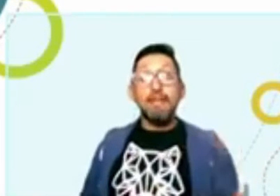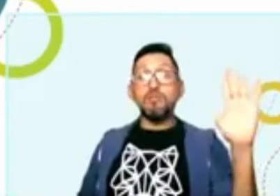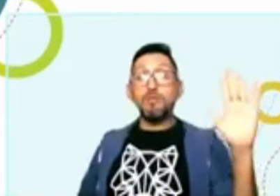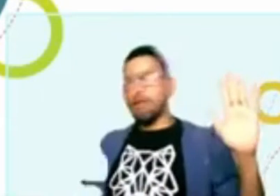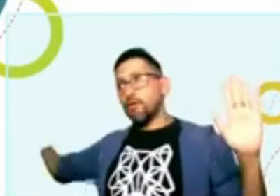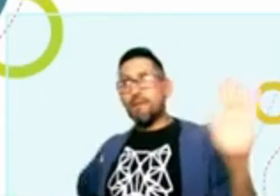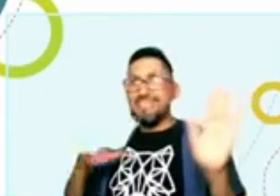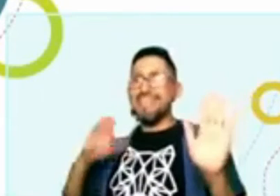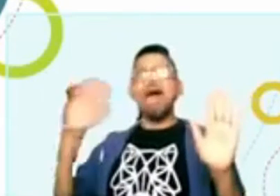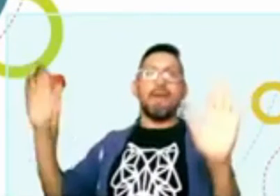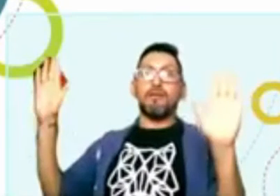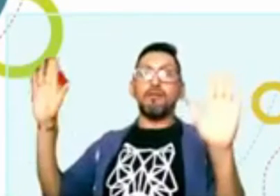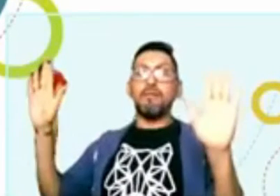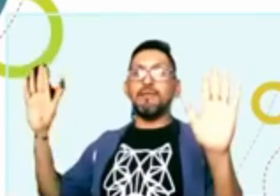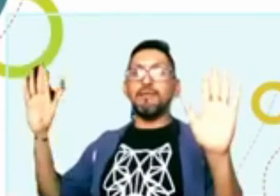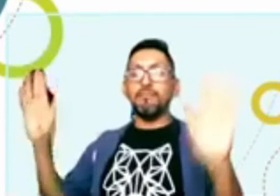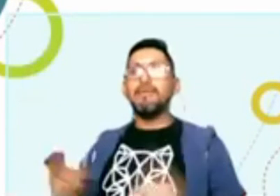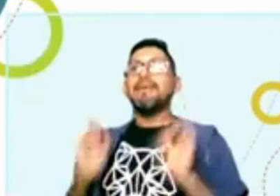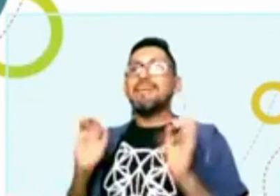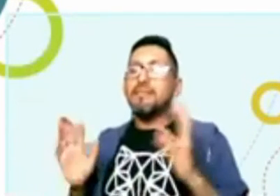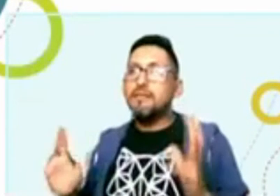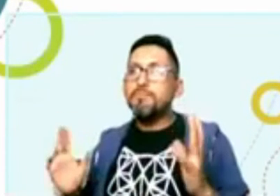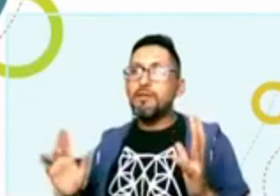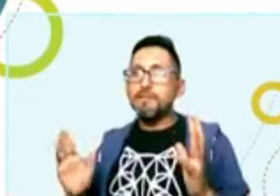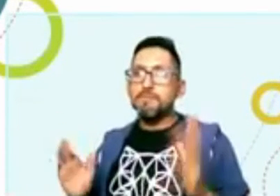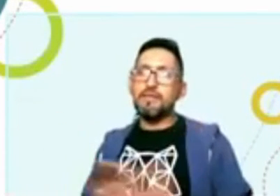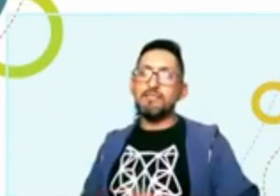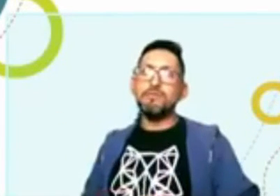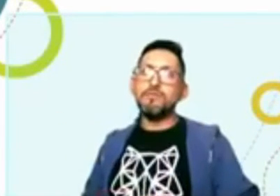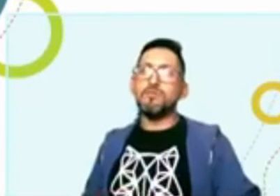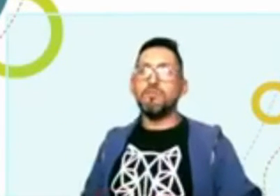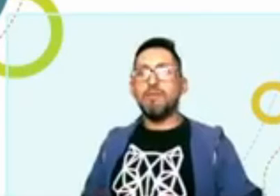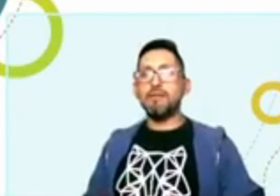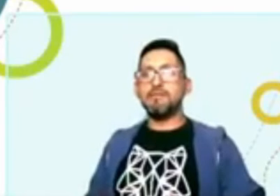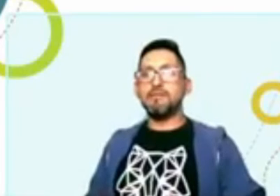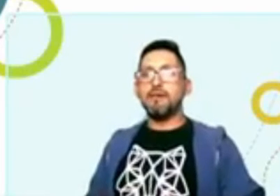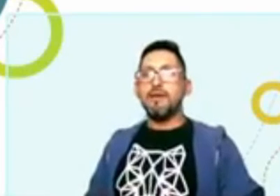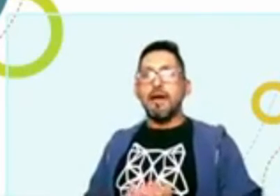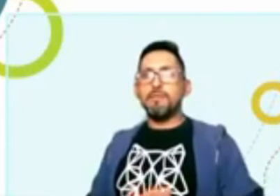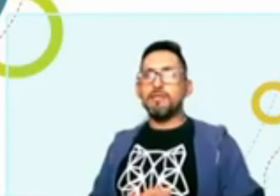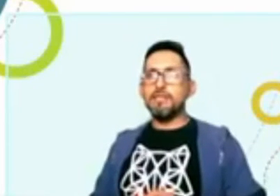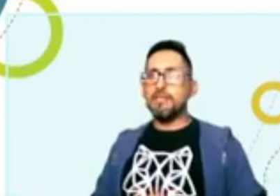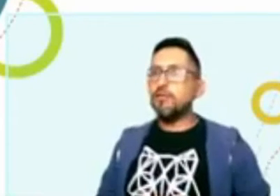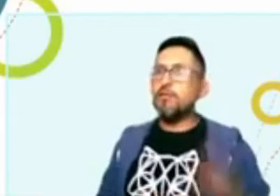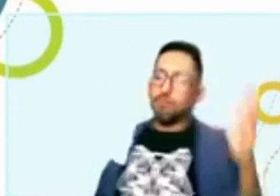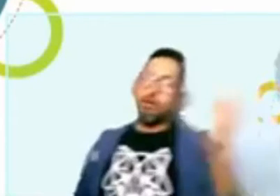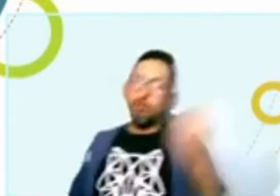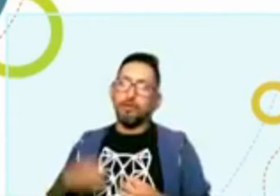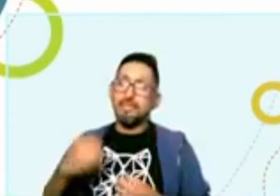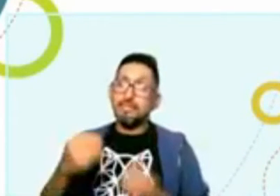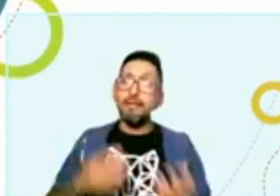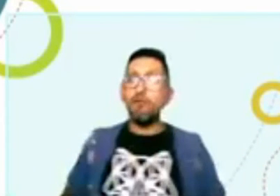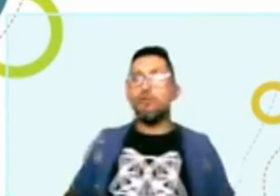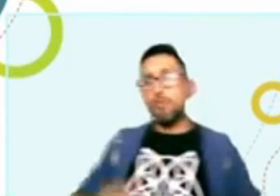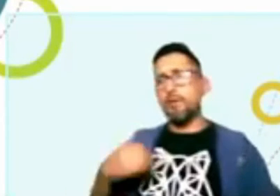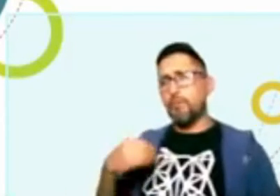mi negocio, pero que va a ser amigable con el ambiente. Ese tipo de perspectivas decimos que son viables. Hay personas que dicen, no, no, no, yo voy a